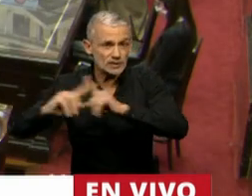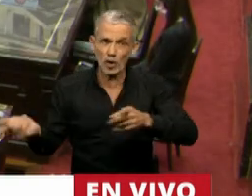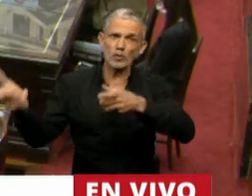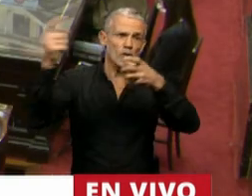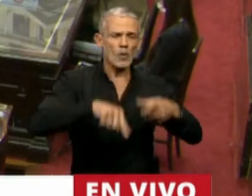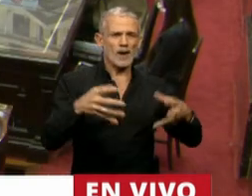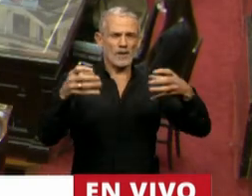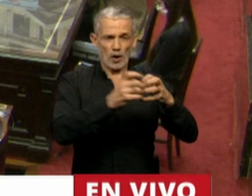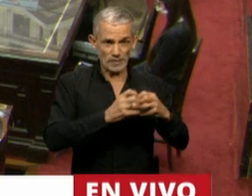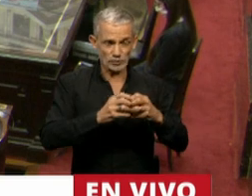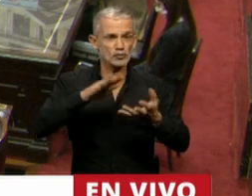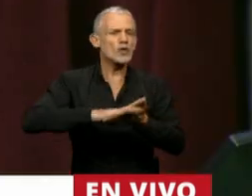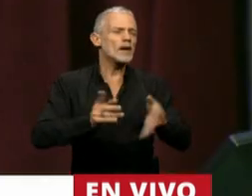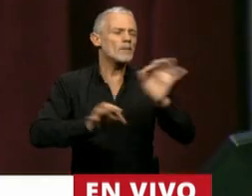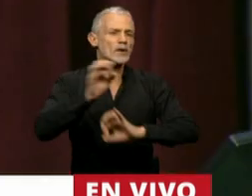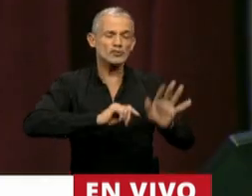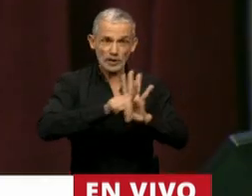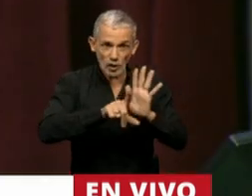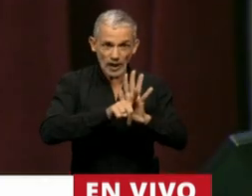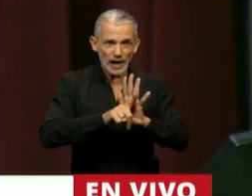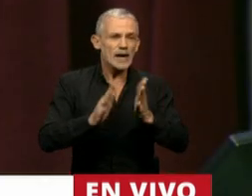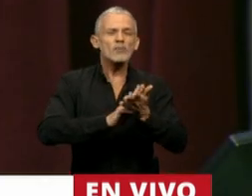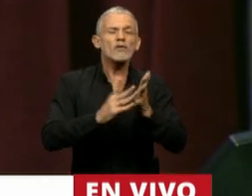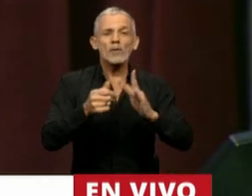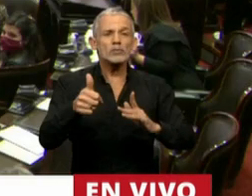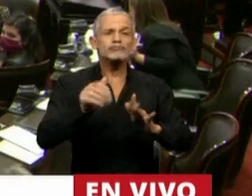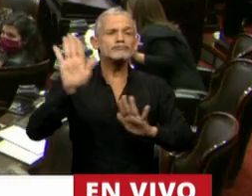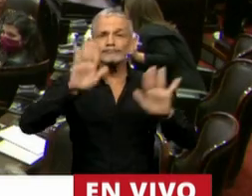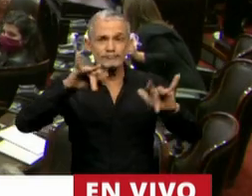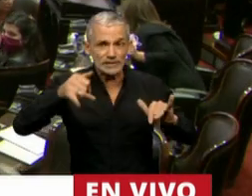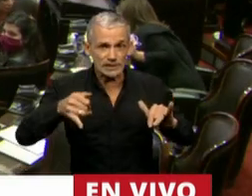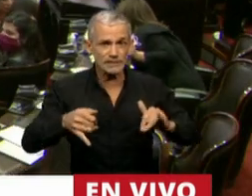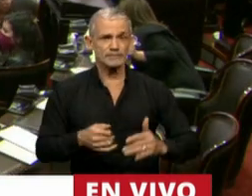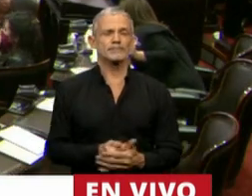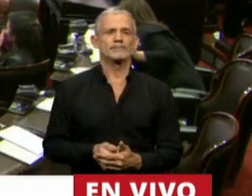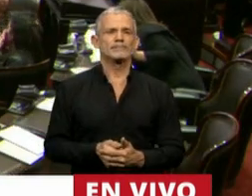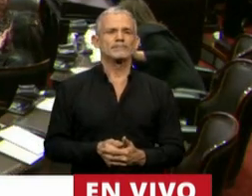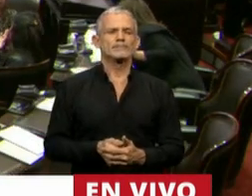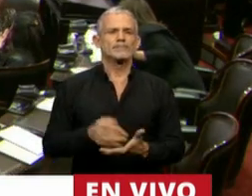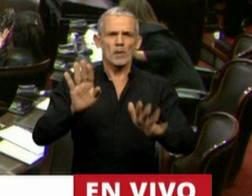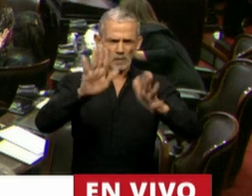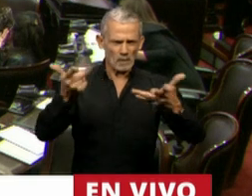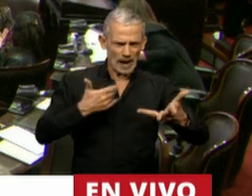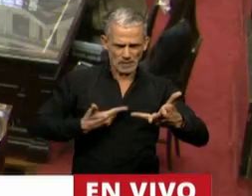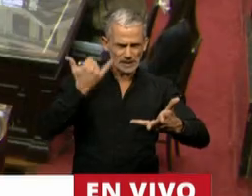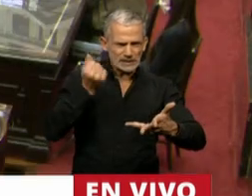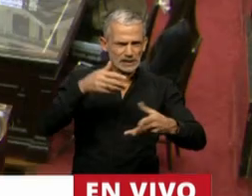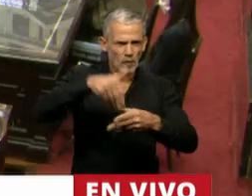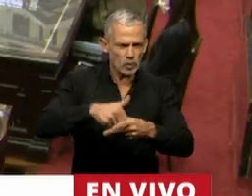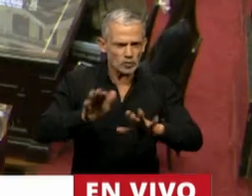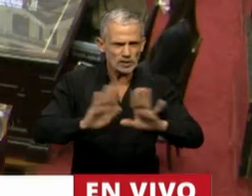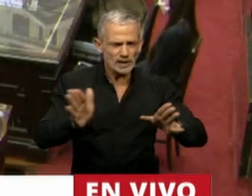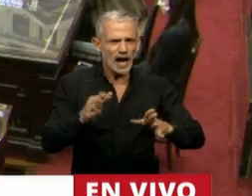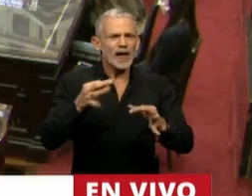cámara respecto del proyecto de ley sírvanse marcar su voto pero presidente ya fue votado necesita